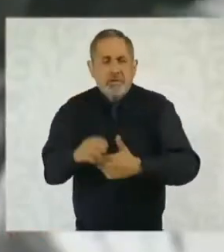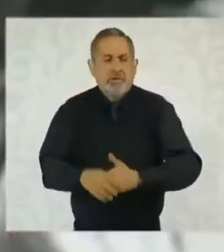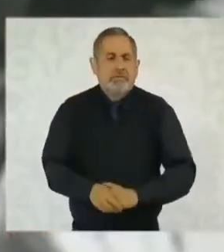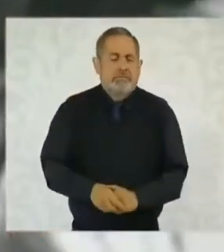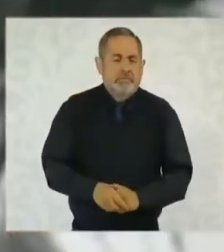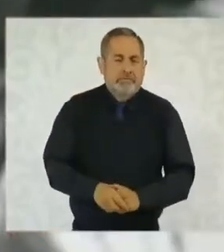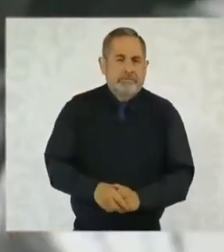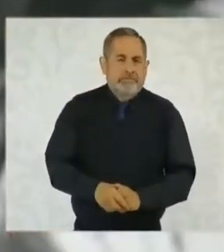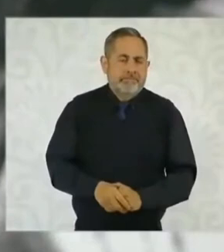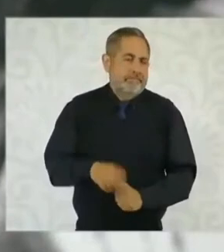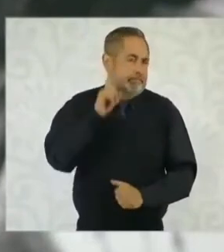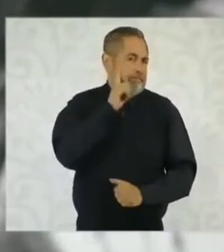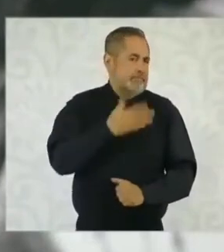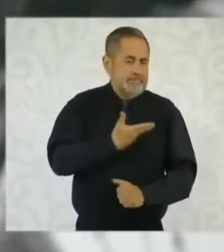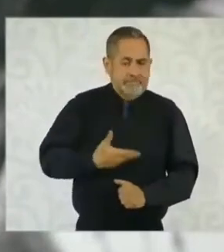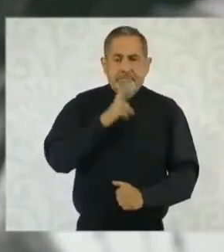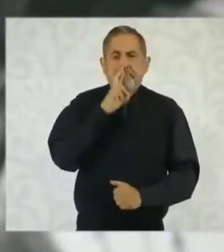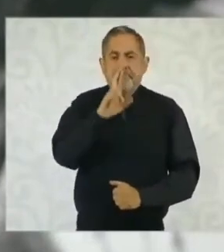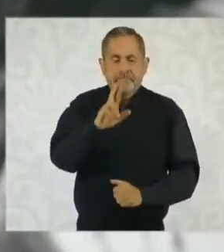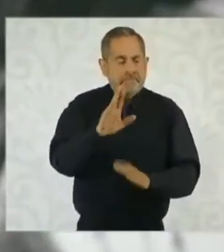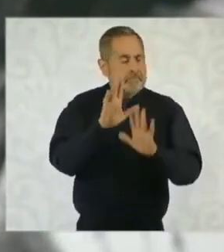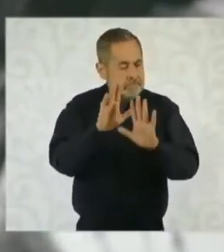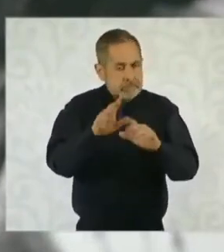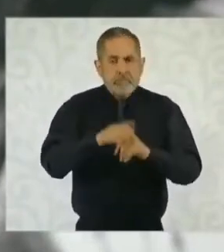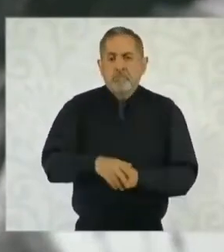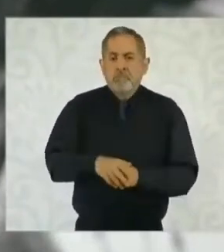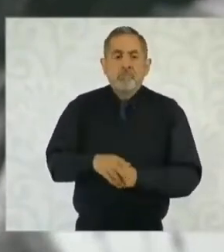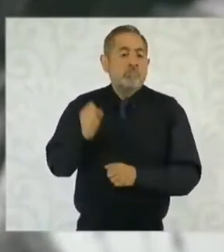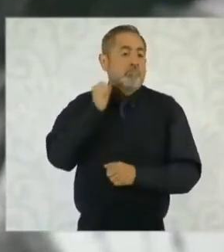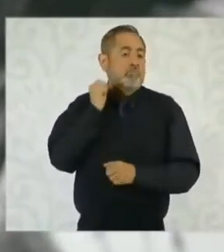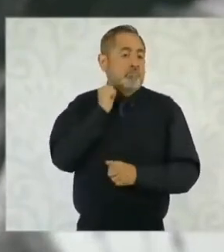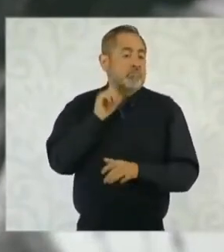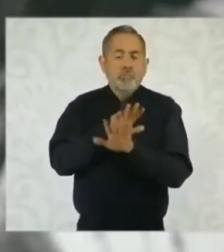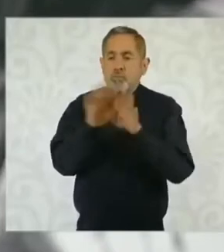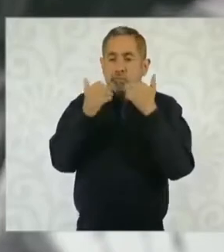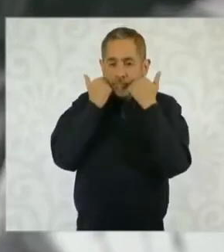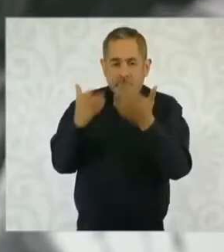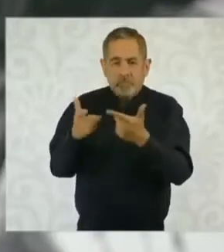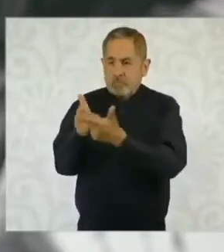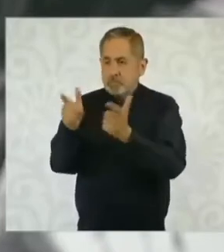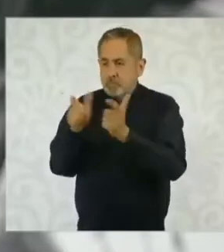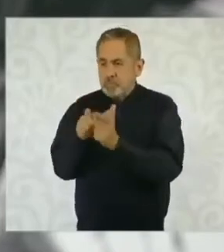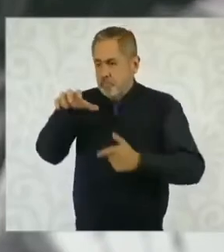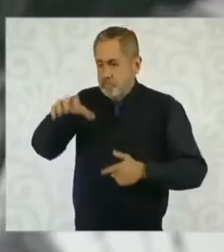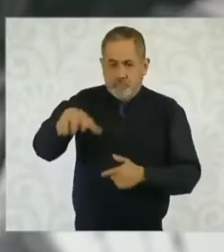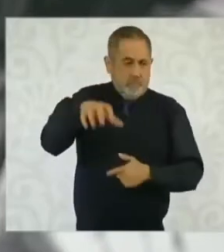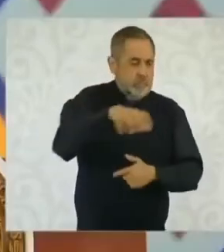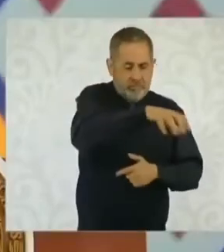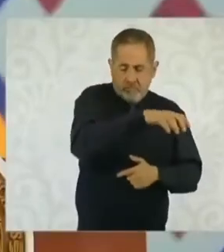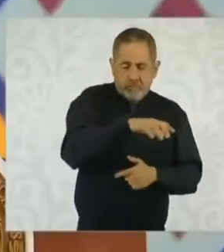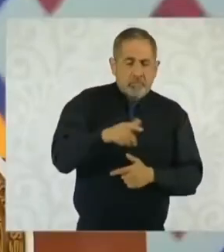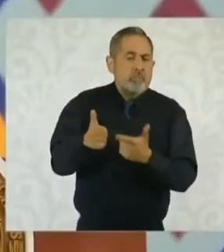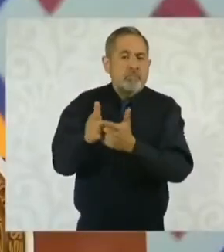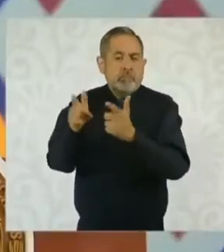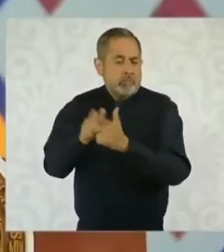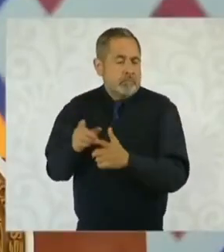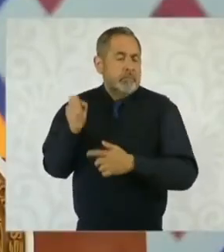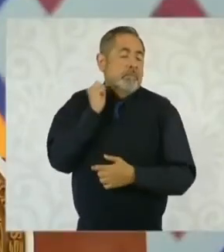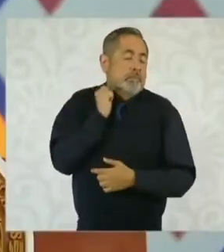A ver, lo que ocurre para los senadores de cualquier partido político, de los diputados, nosotros